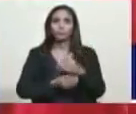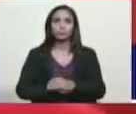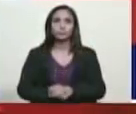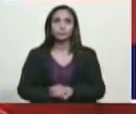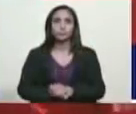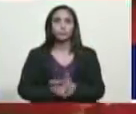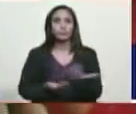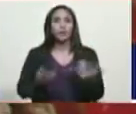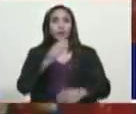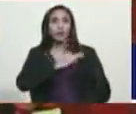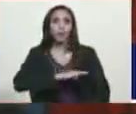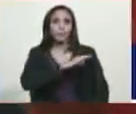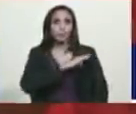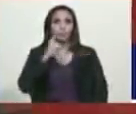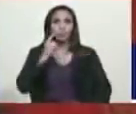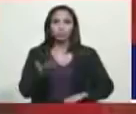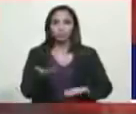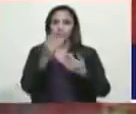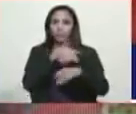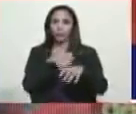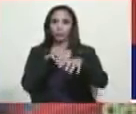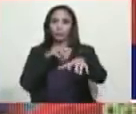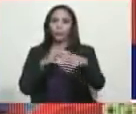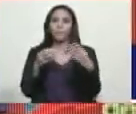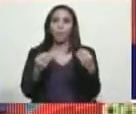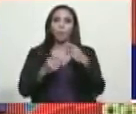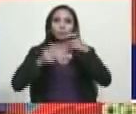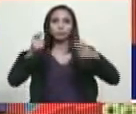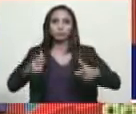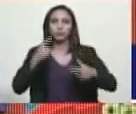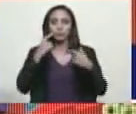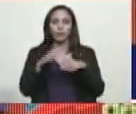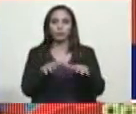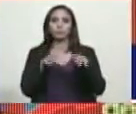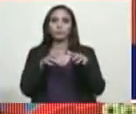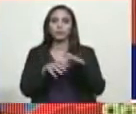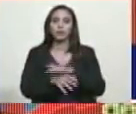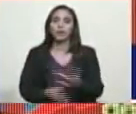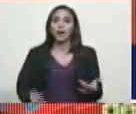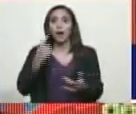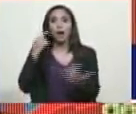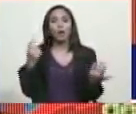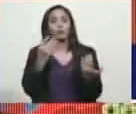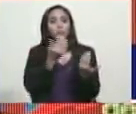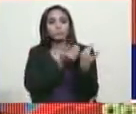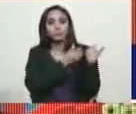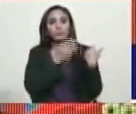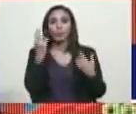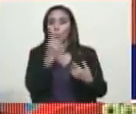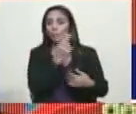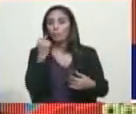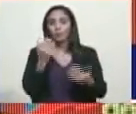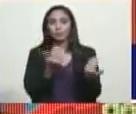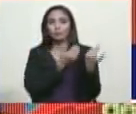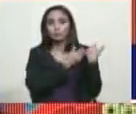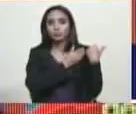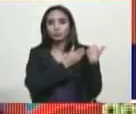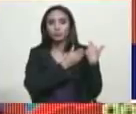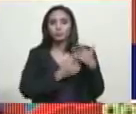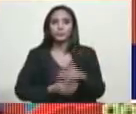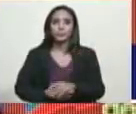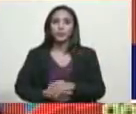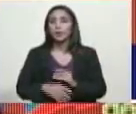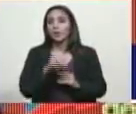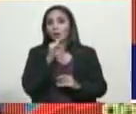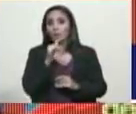La misión Rivas es impresionante. Tengo que decirlo, tienen que tener un compromiso. Así le digo